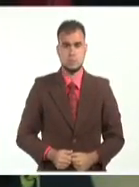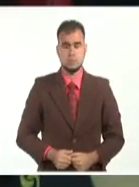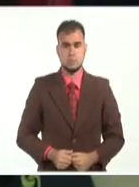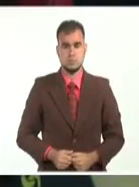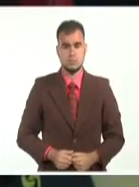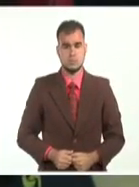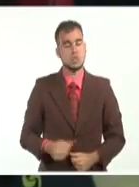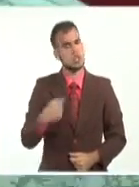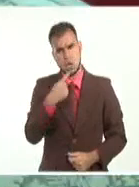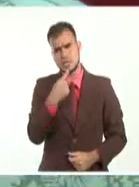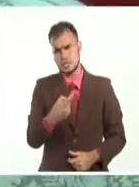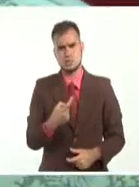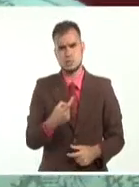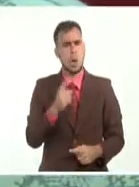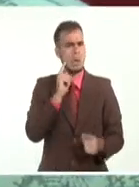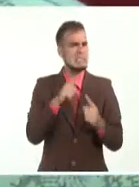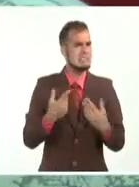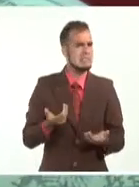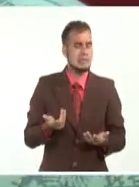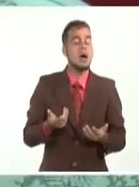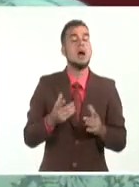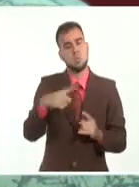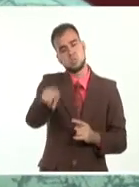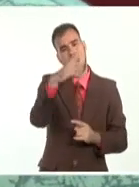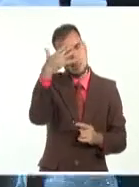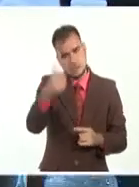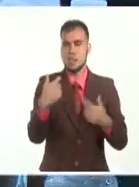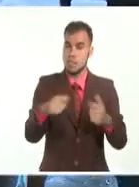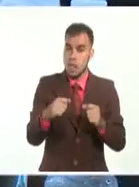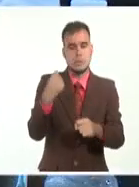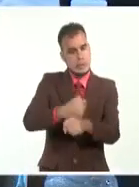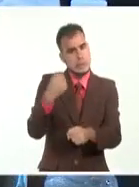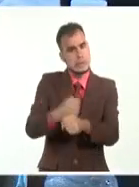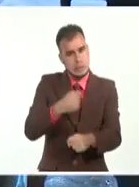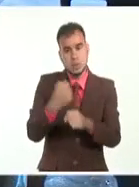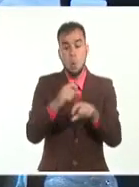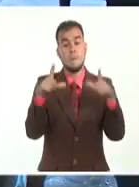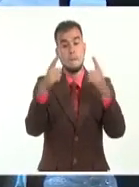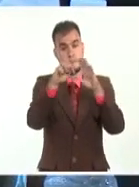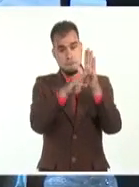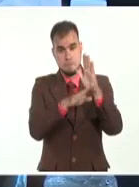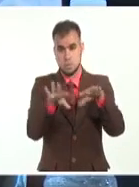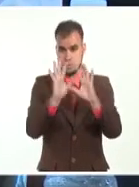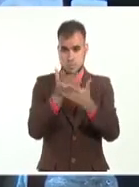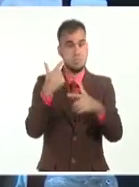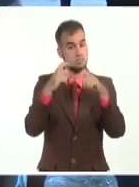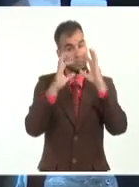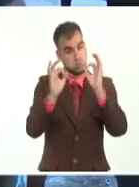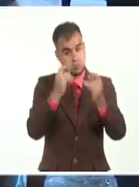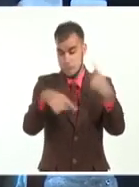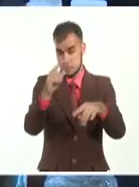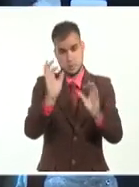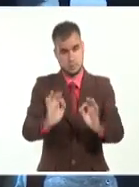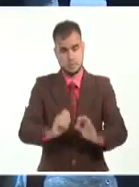para que entiendan por qué el redoblar el esfuerzo en el cumplimiento de las medidas en estos momentos cobra un papel